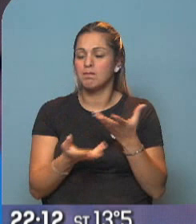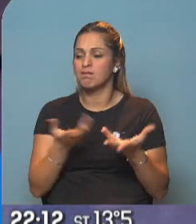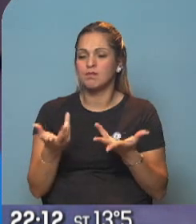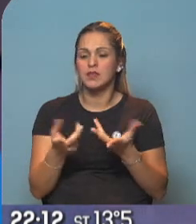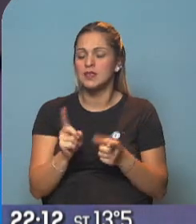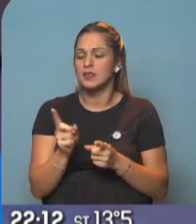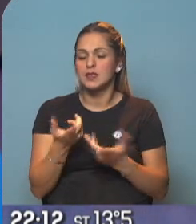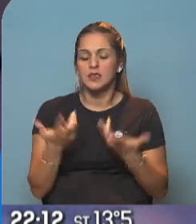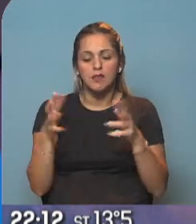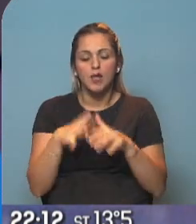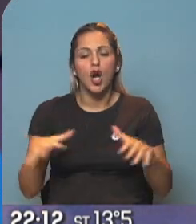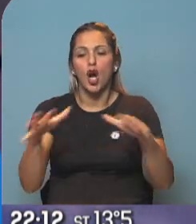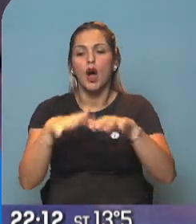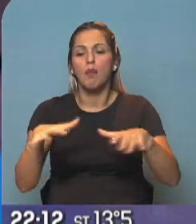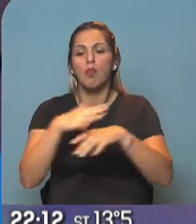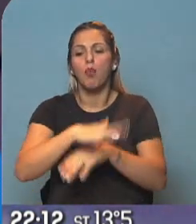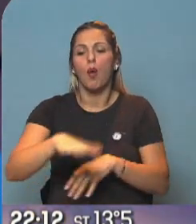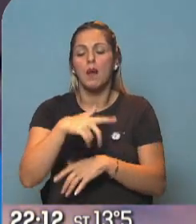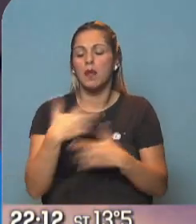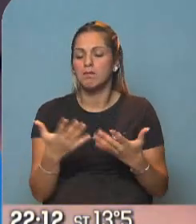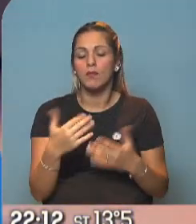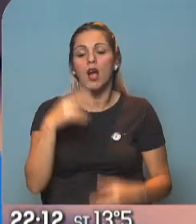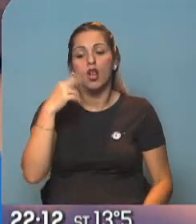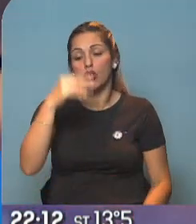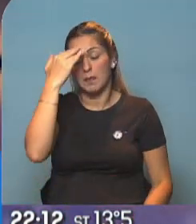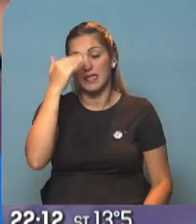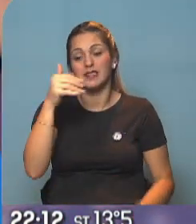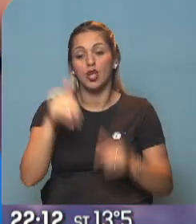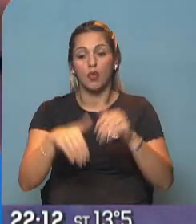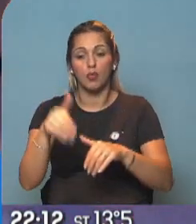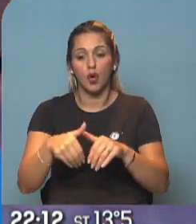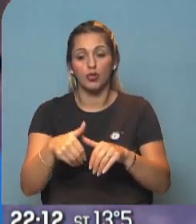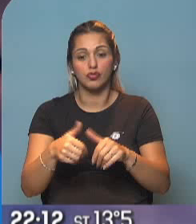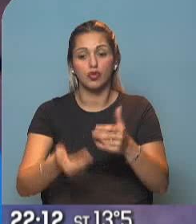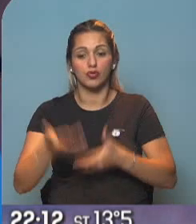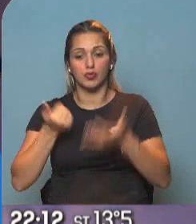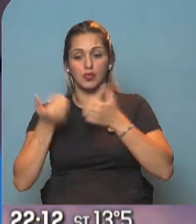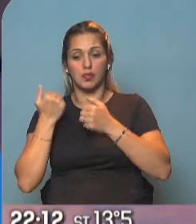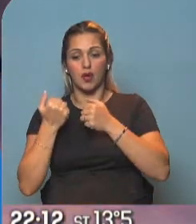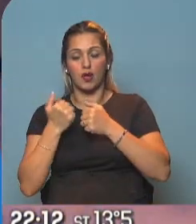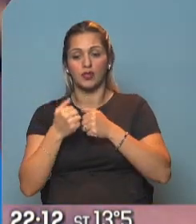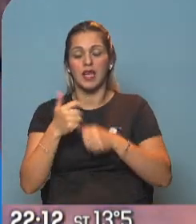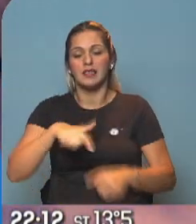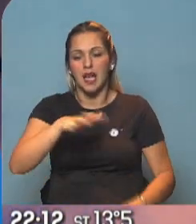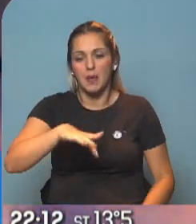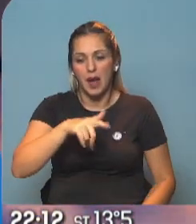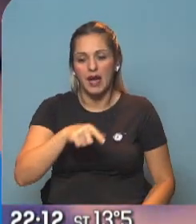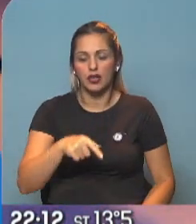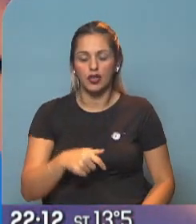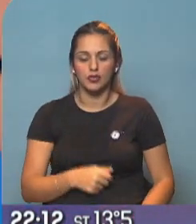sectores populares, eso es así. Si bien en el 2015 sacaron votos ahí, en barrios populares, como el Petar, el 23 de